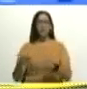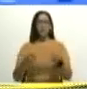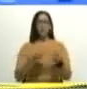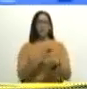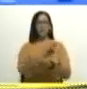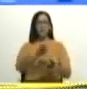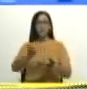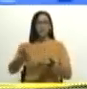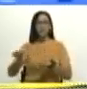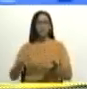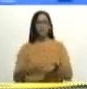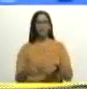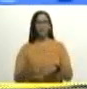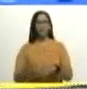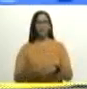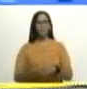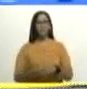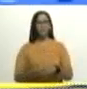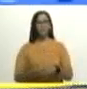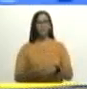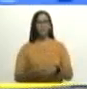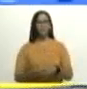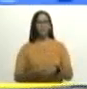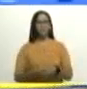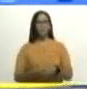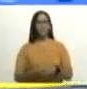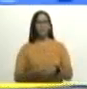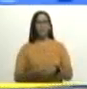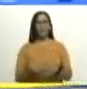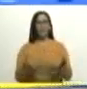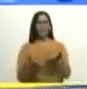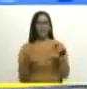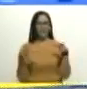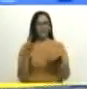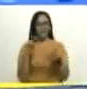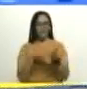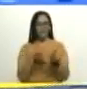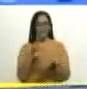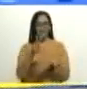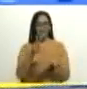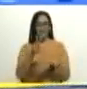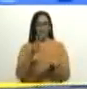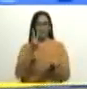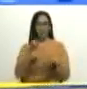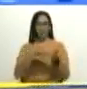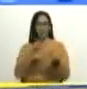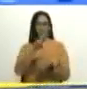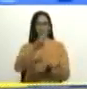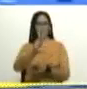De abastecimiento. En el ciclo 2003-2023,